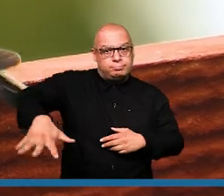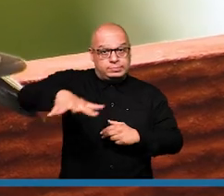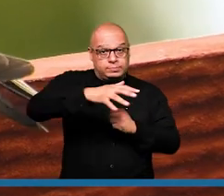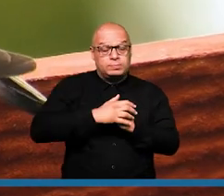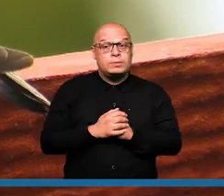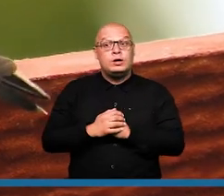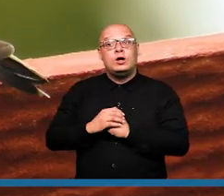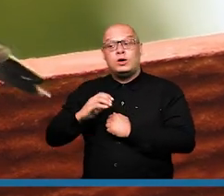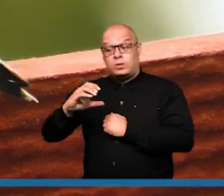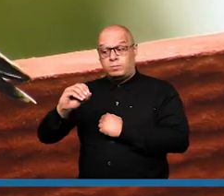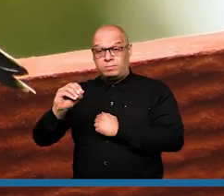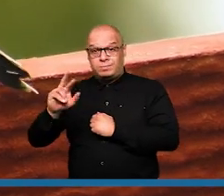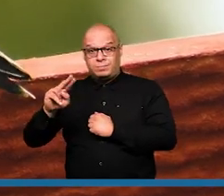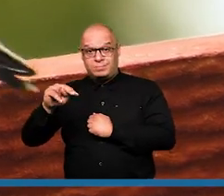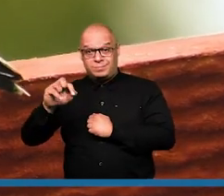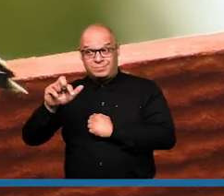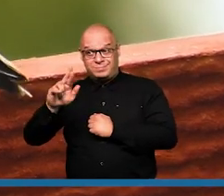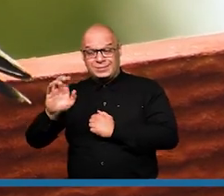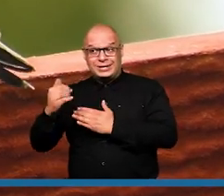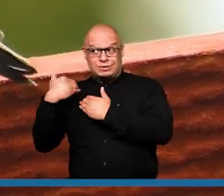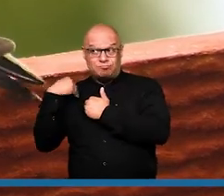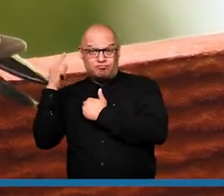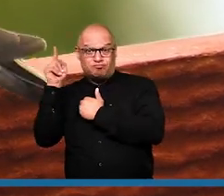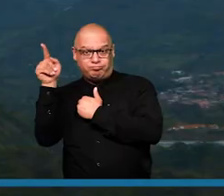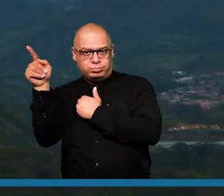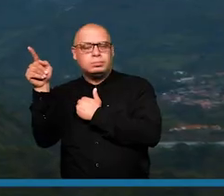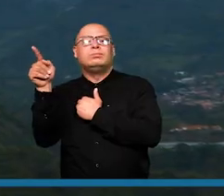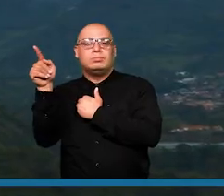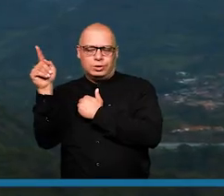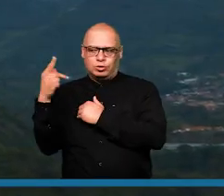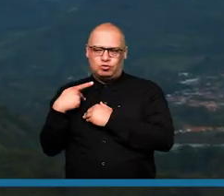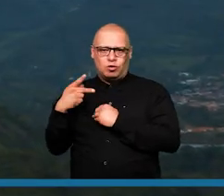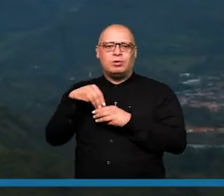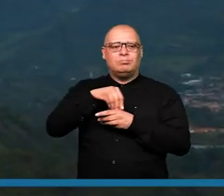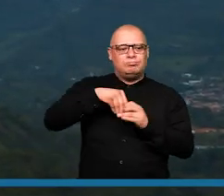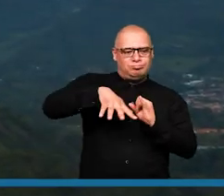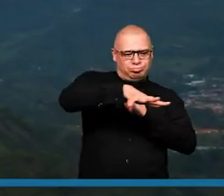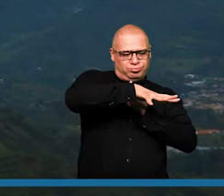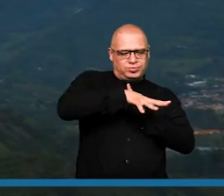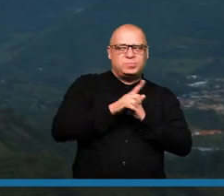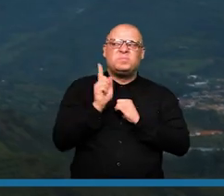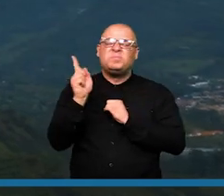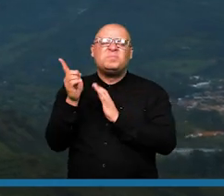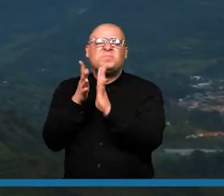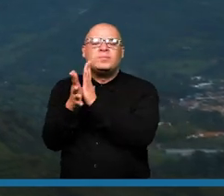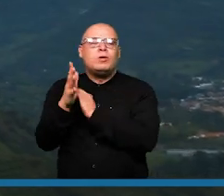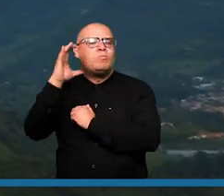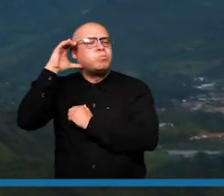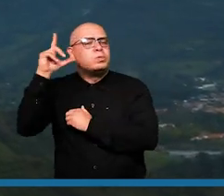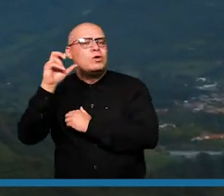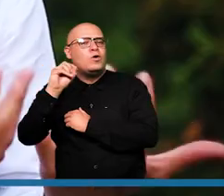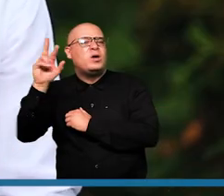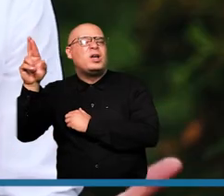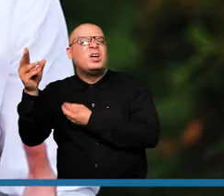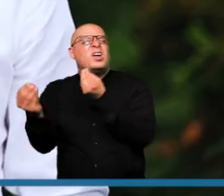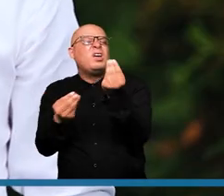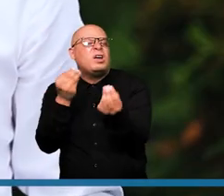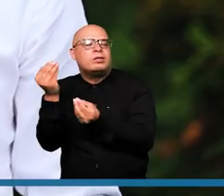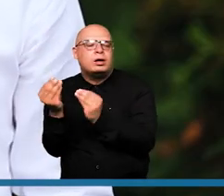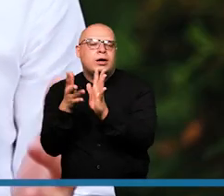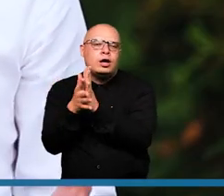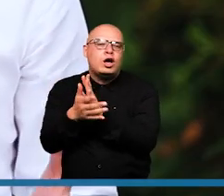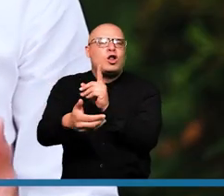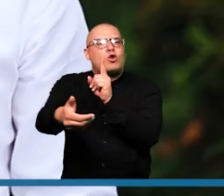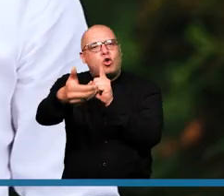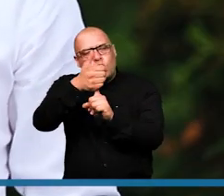solo el Área Metropolitana, también la tiene Cornare. Y queremos que nos cuenten desde Cornare qué hemos logrado, qué se ha construido y